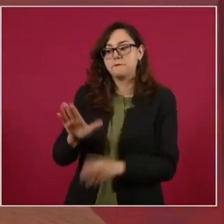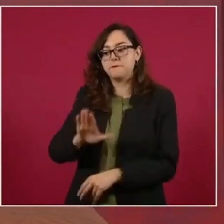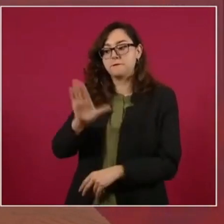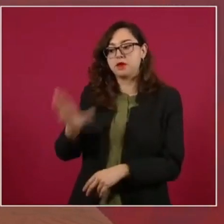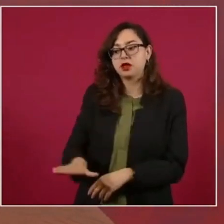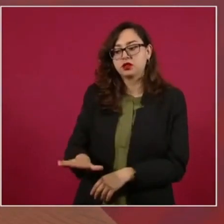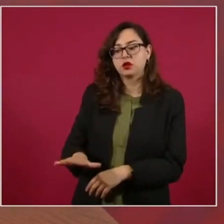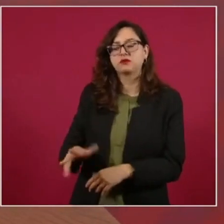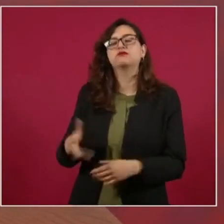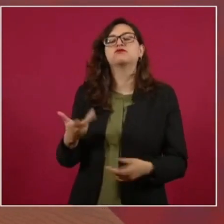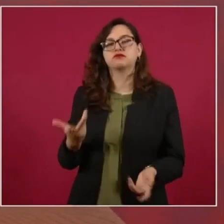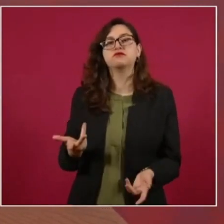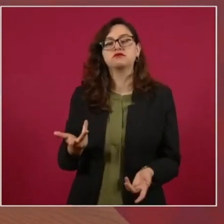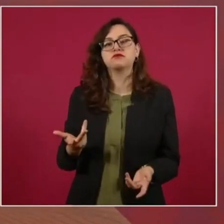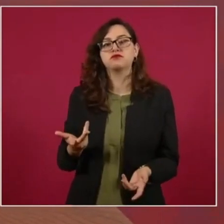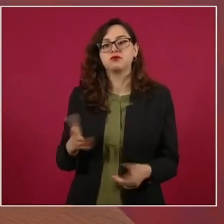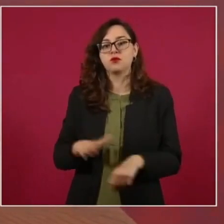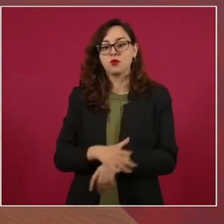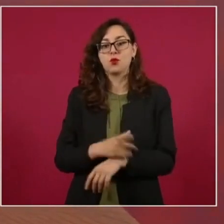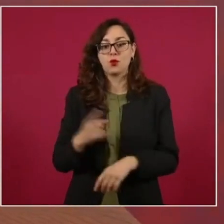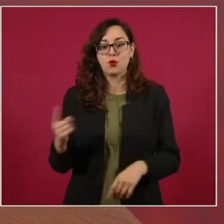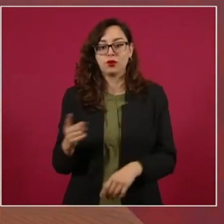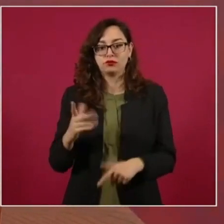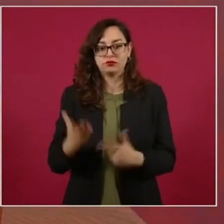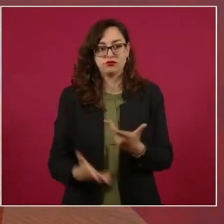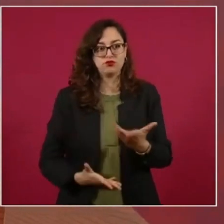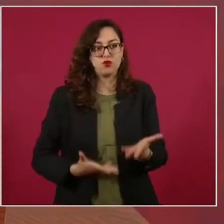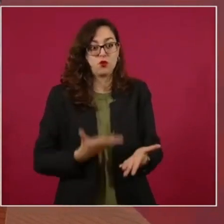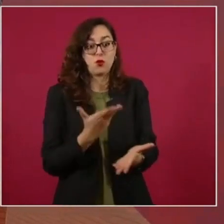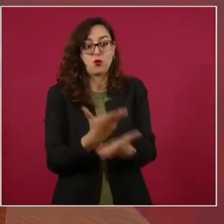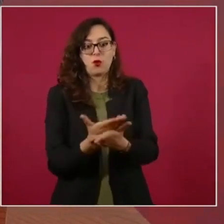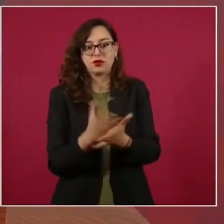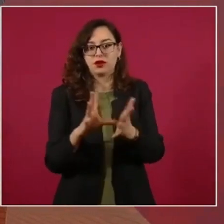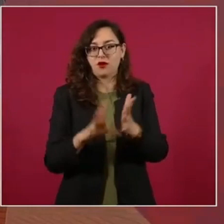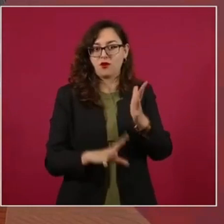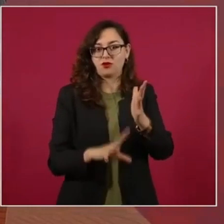propuesto en el 27 el dominio del petróleo